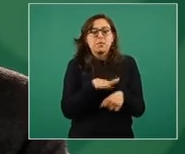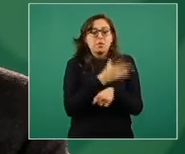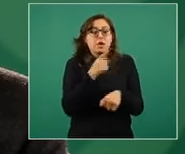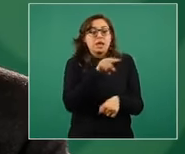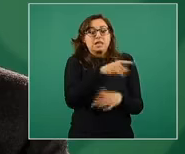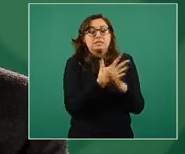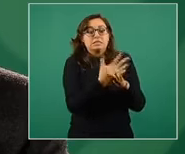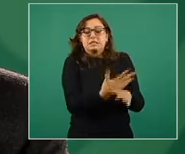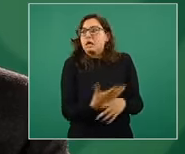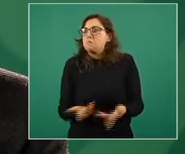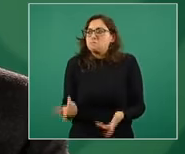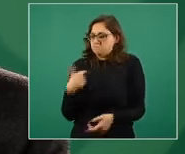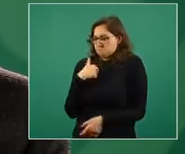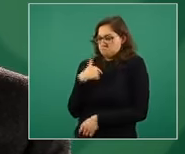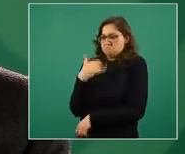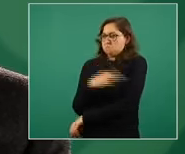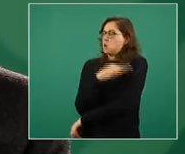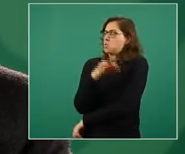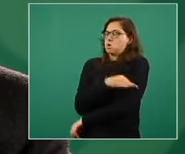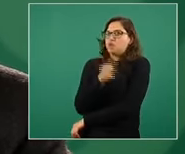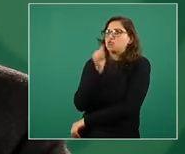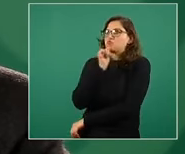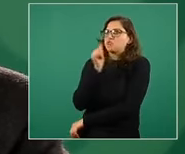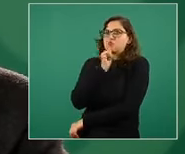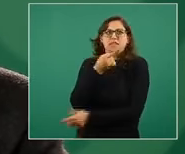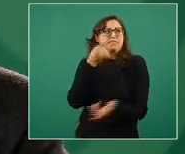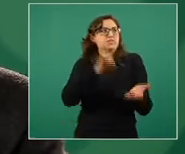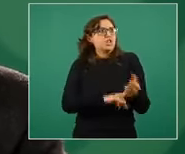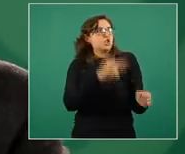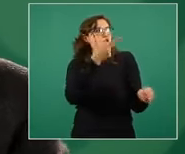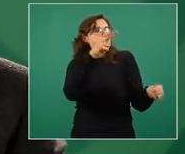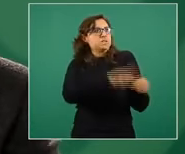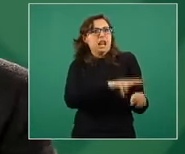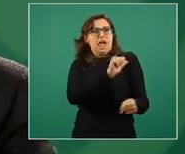no se había vacunado al personal de salud del hospital ABC.